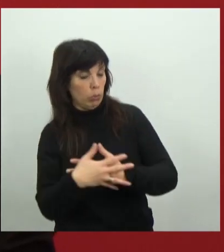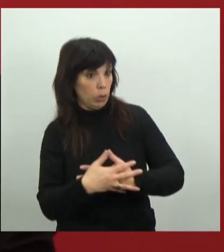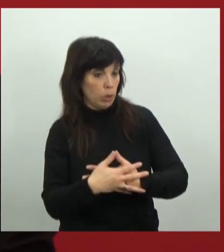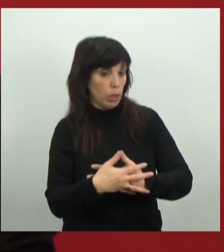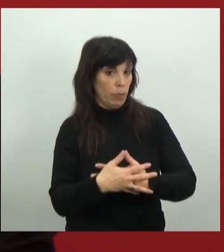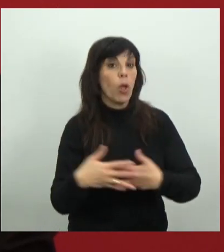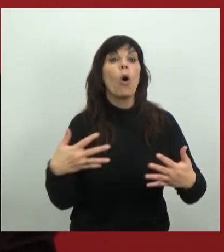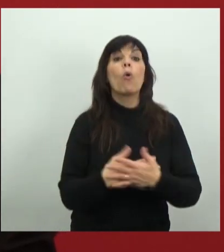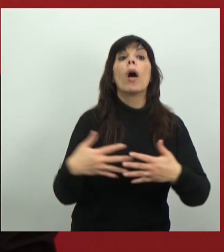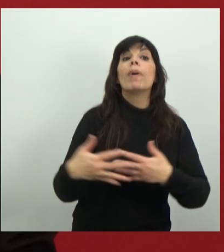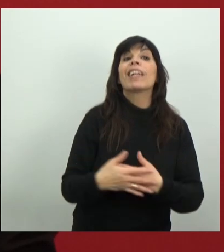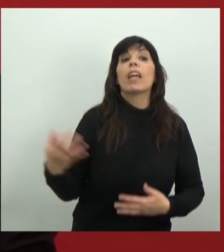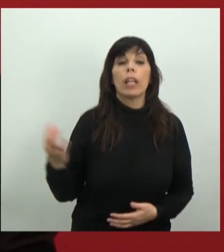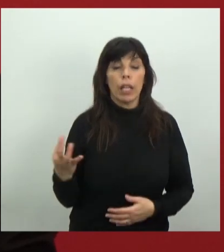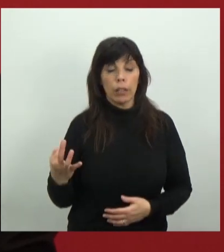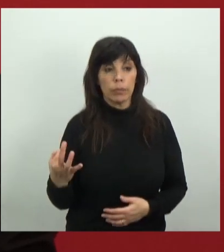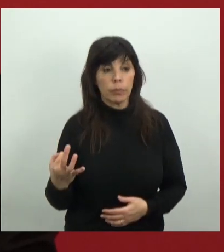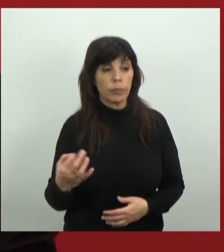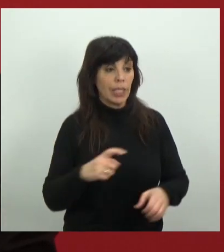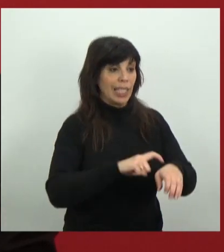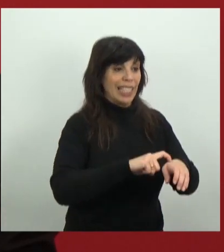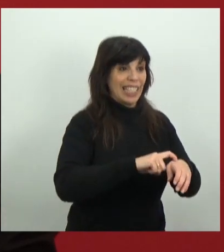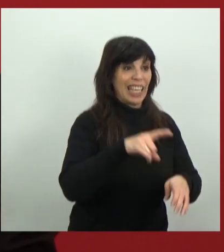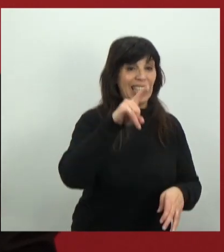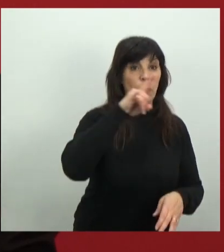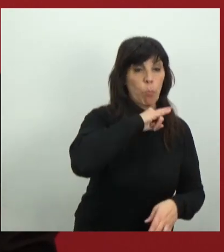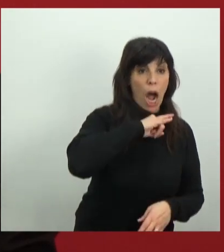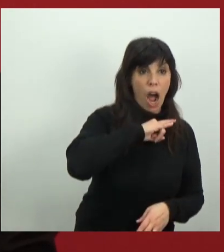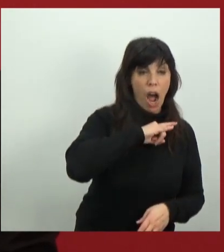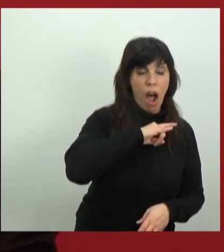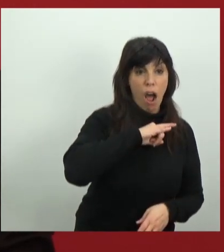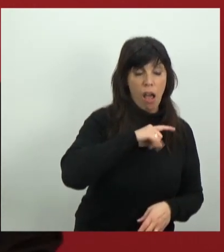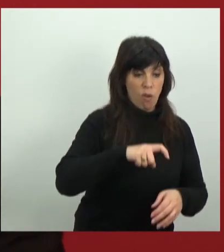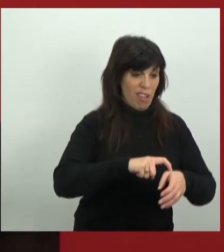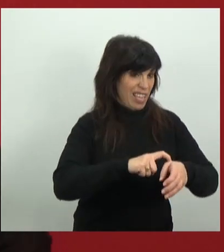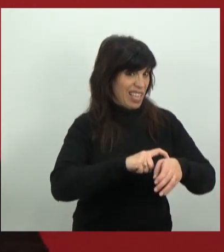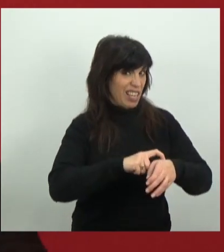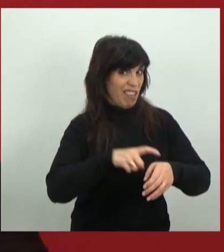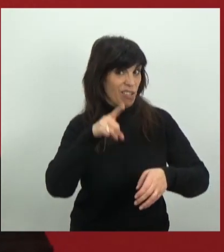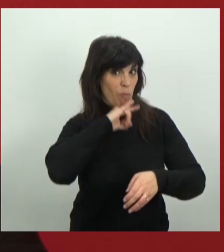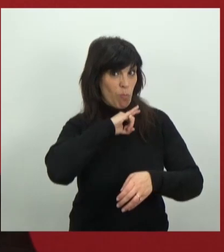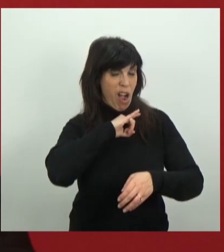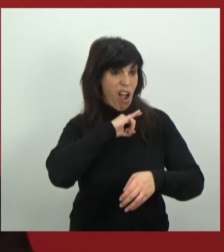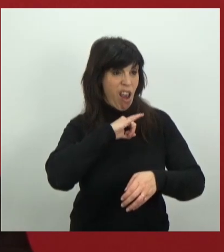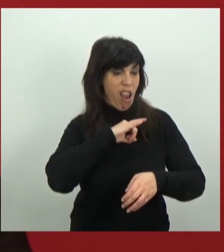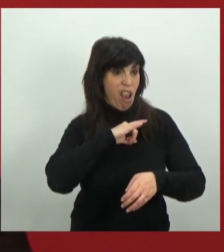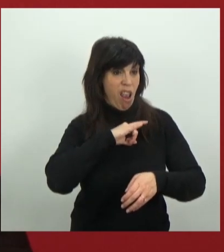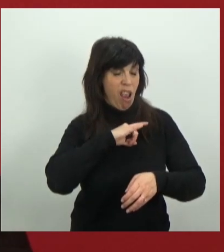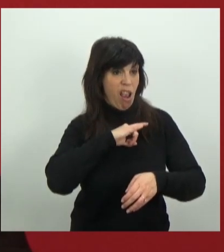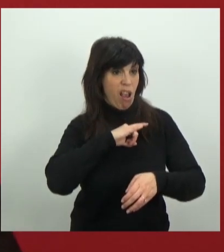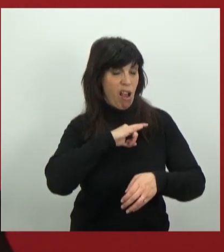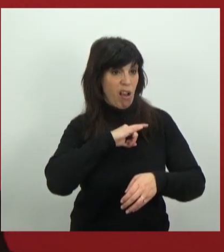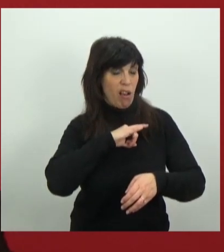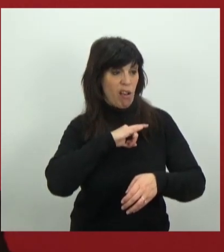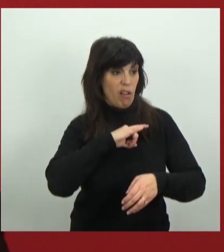demonio, sino mal carácter, un carácter podrido, pero podrido,